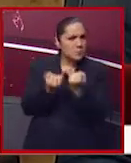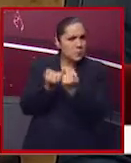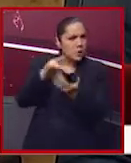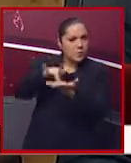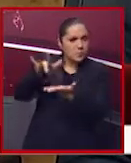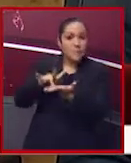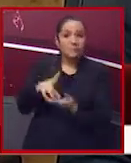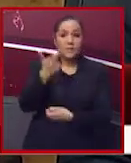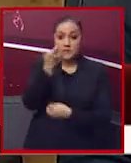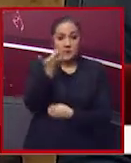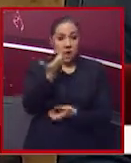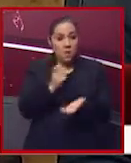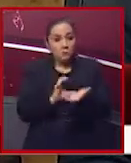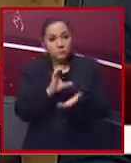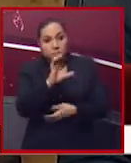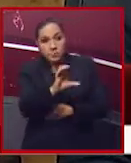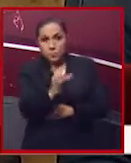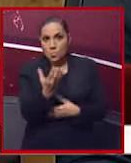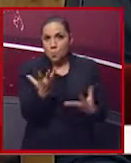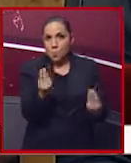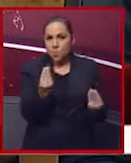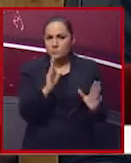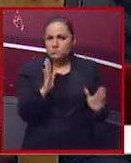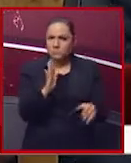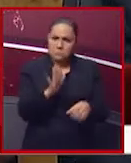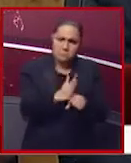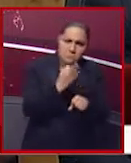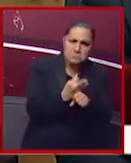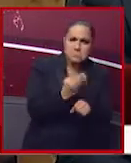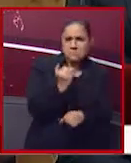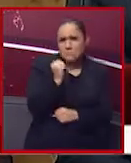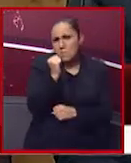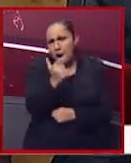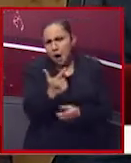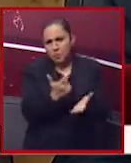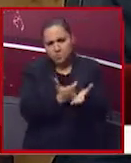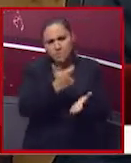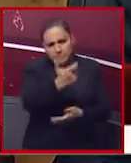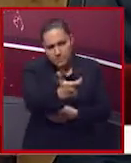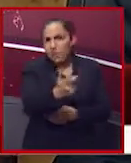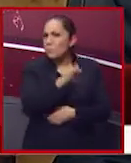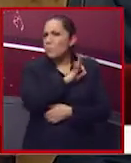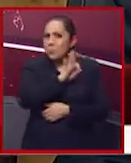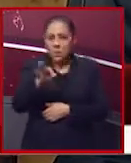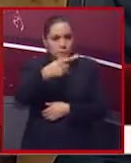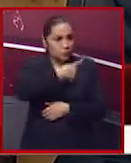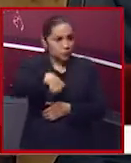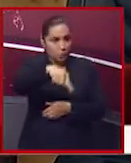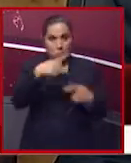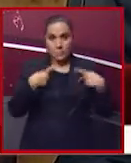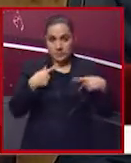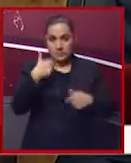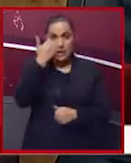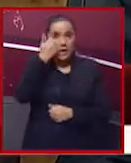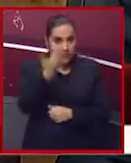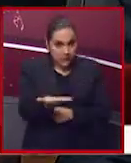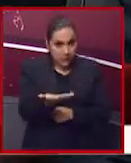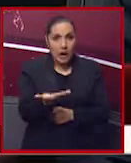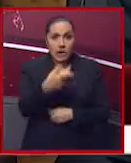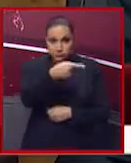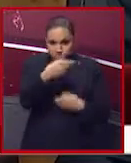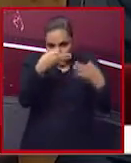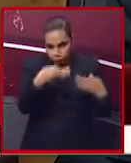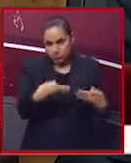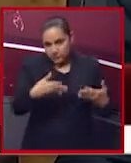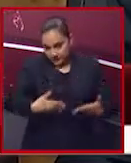muy grandes, pero es un primer paso. Todo el mundo va a tener acceso a ello, los que quieran tenerlo, que sean mexicanos y